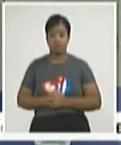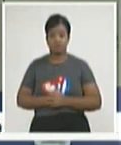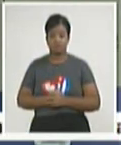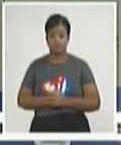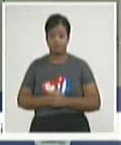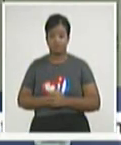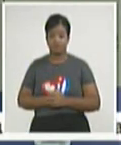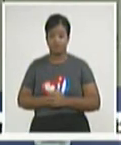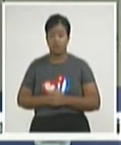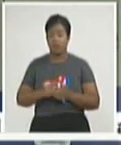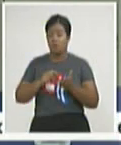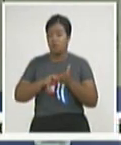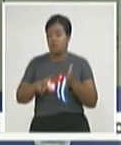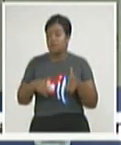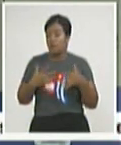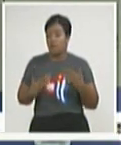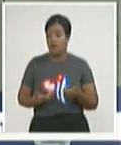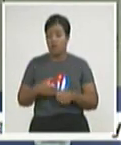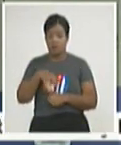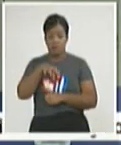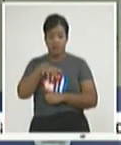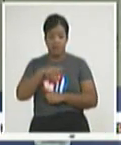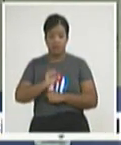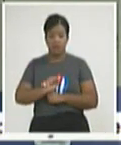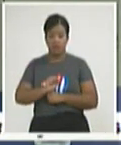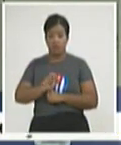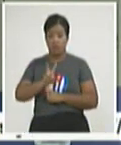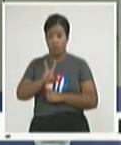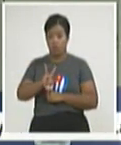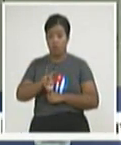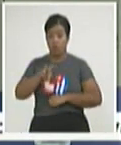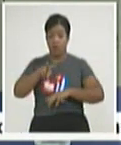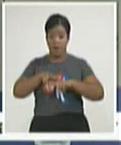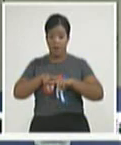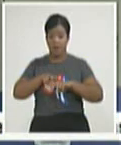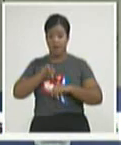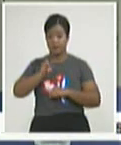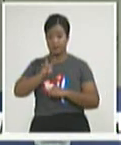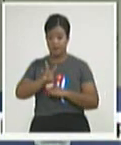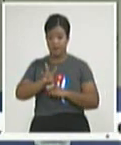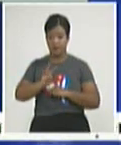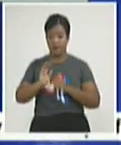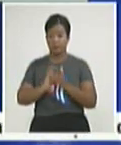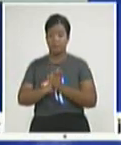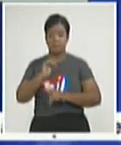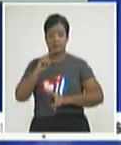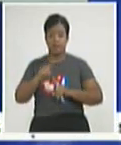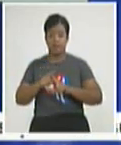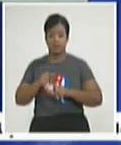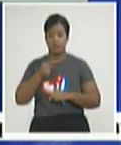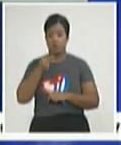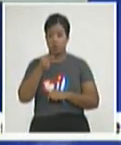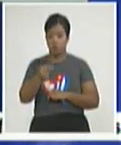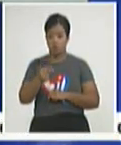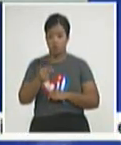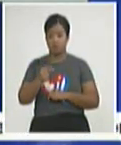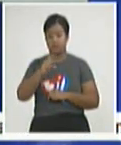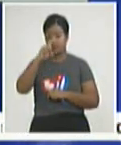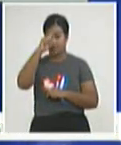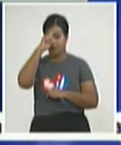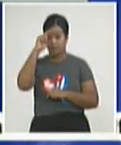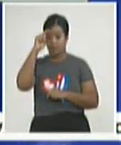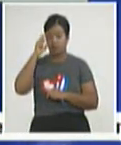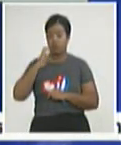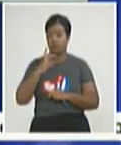De las provincias de Pinar del Río, 2 casos, de La Habana 3, de Matanzas 1, de Santi Espíritus